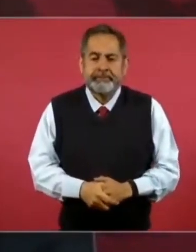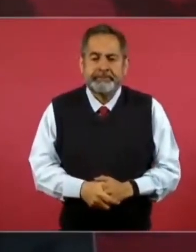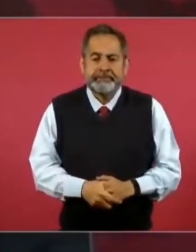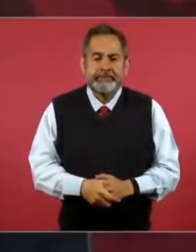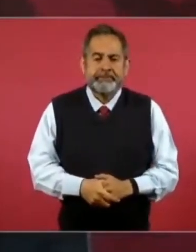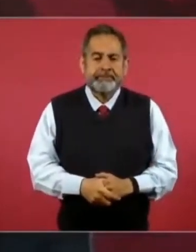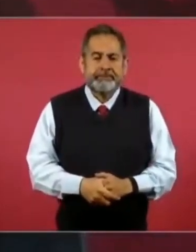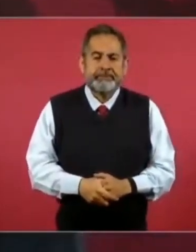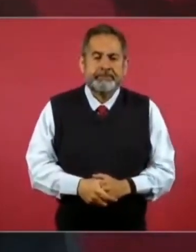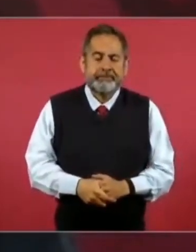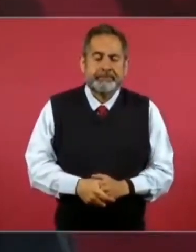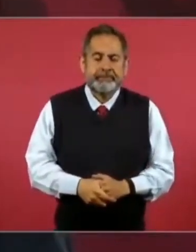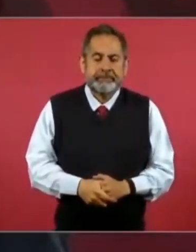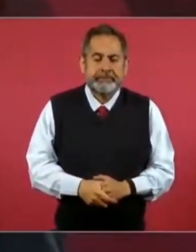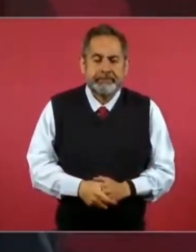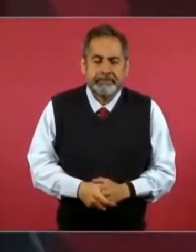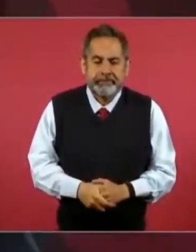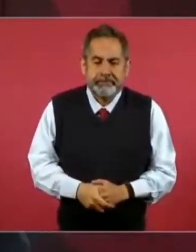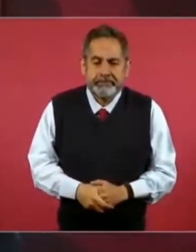para